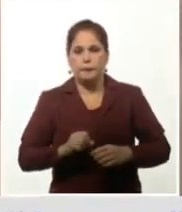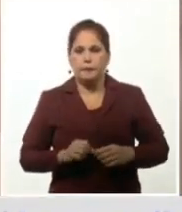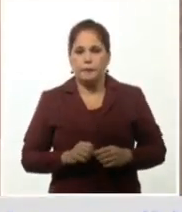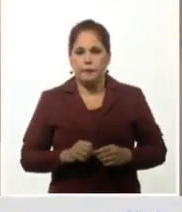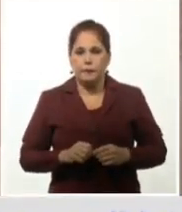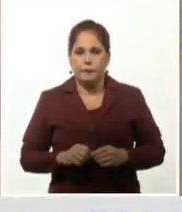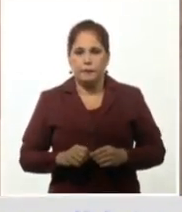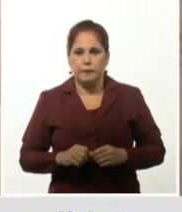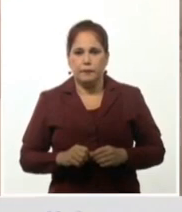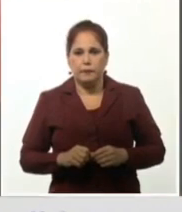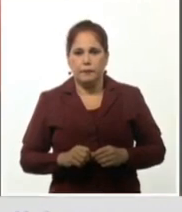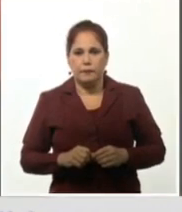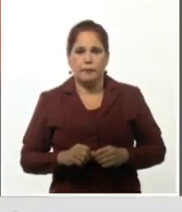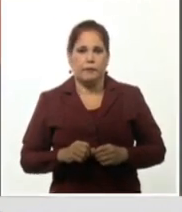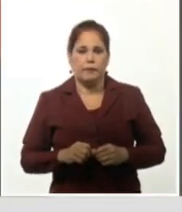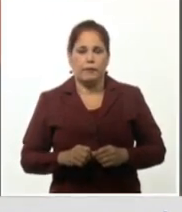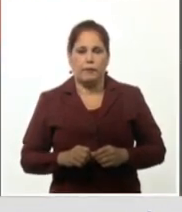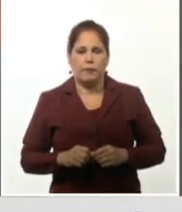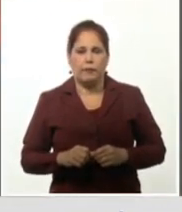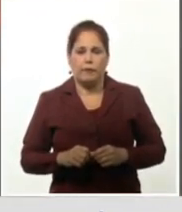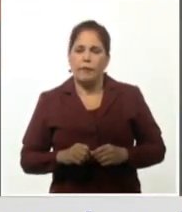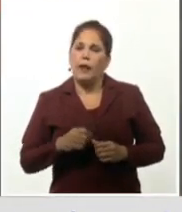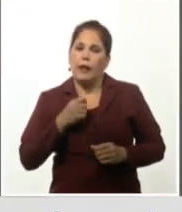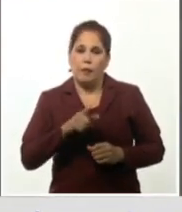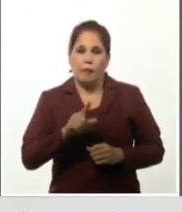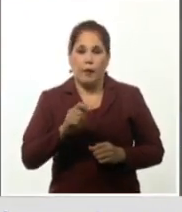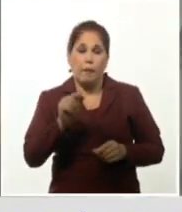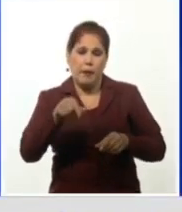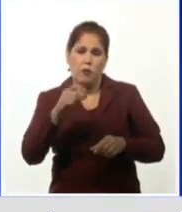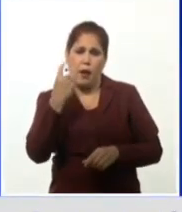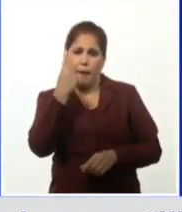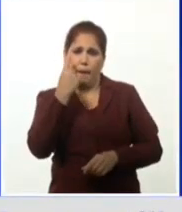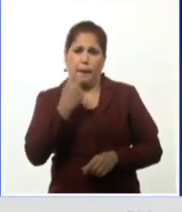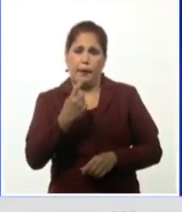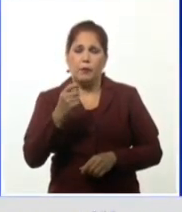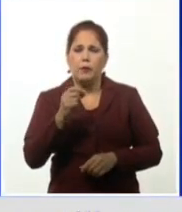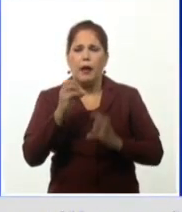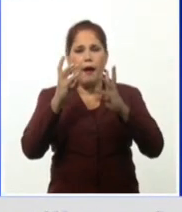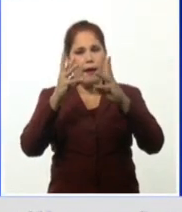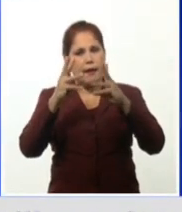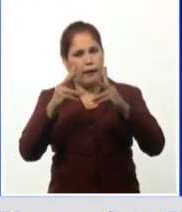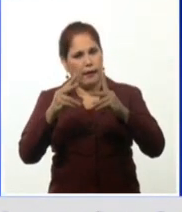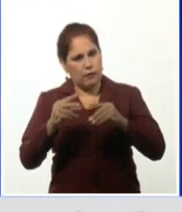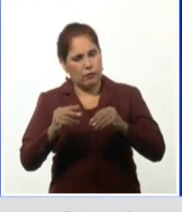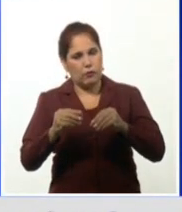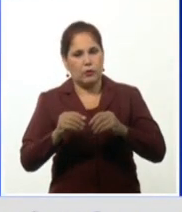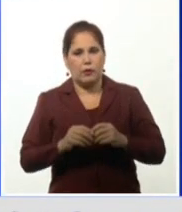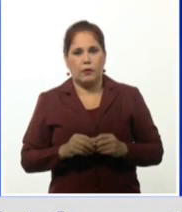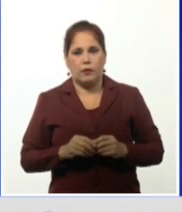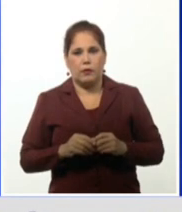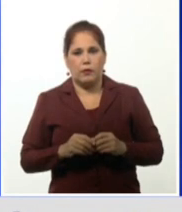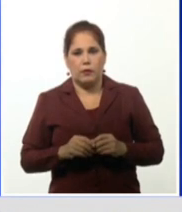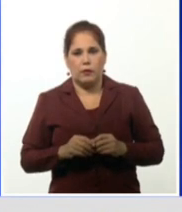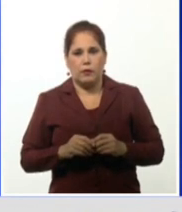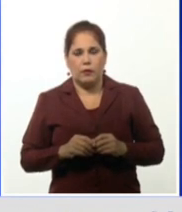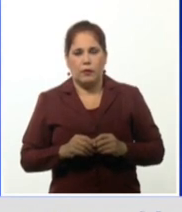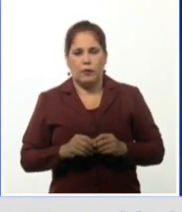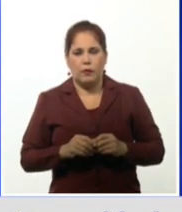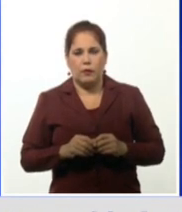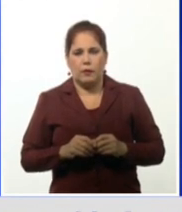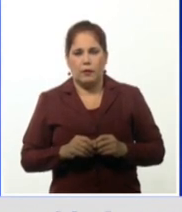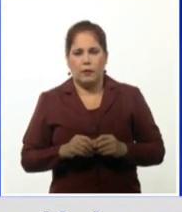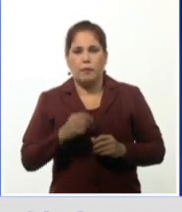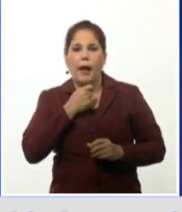a quienes preguntan, doctora, si los resultados del esquema de inmunización es muy corto para evaluar